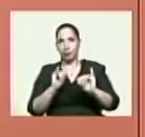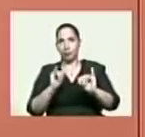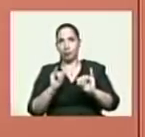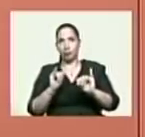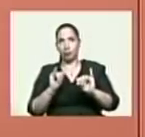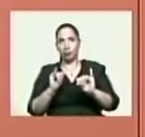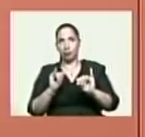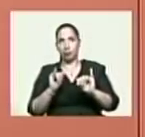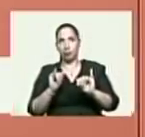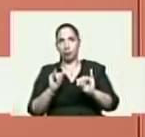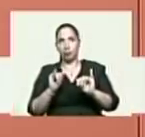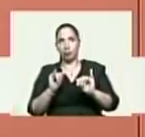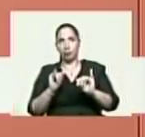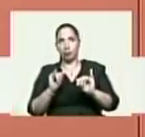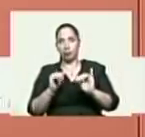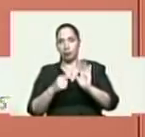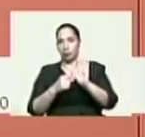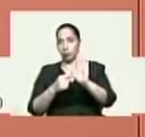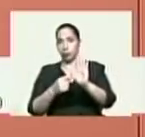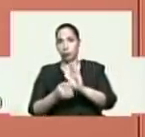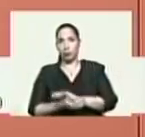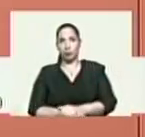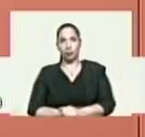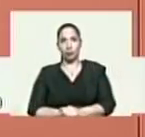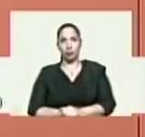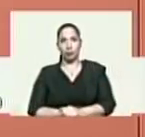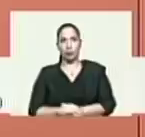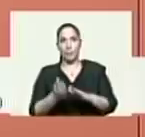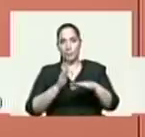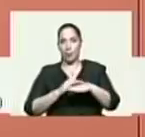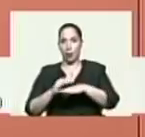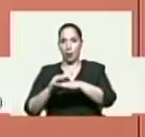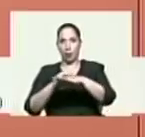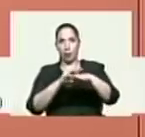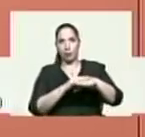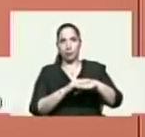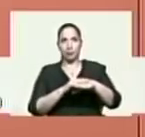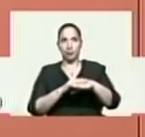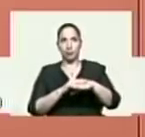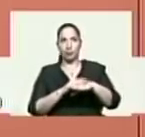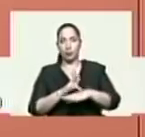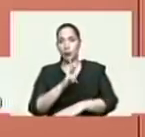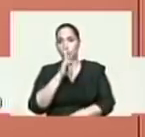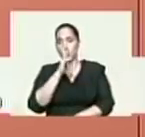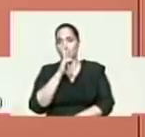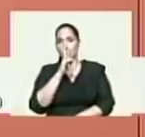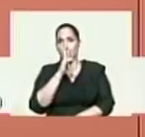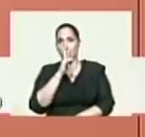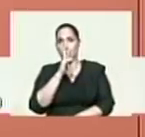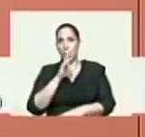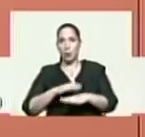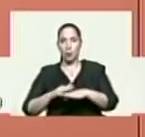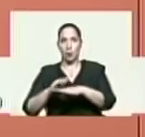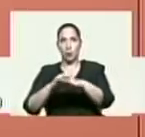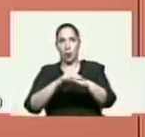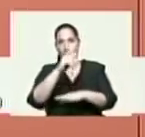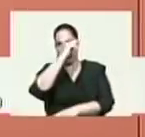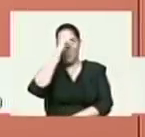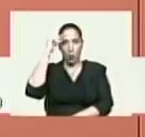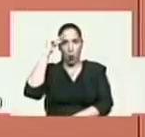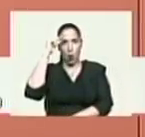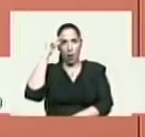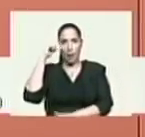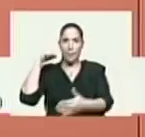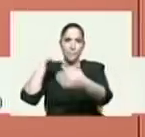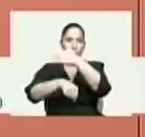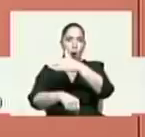vislumbrado cuando ocurrió el horrible hecho donde Borges atropella a un niño y ni siquiera